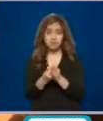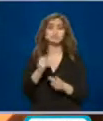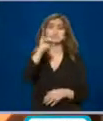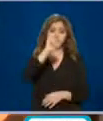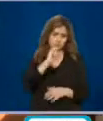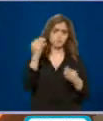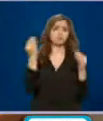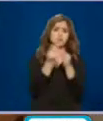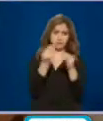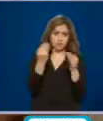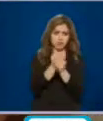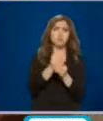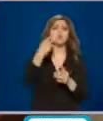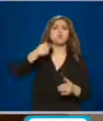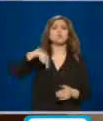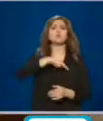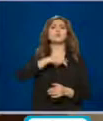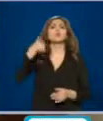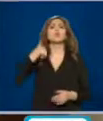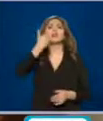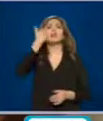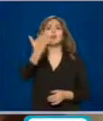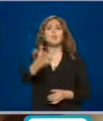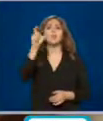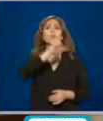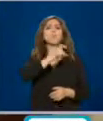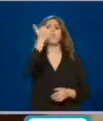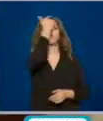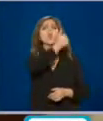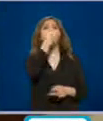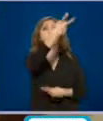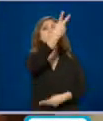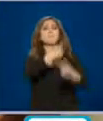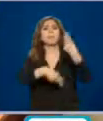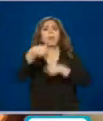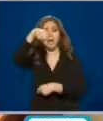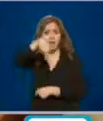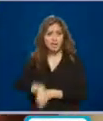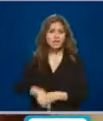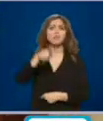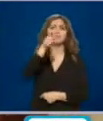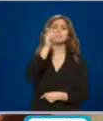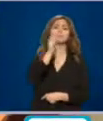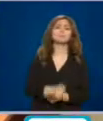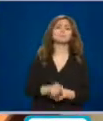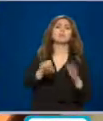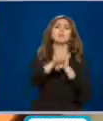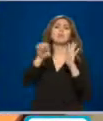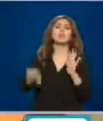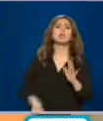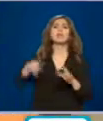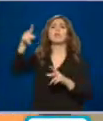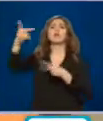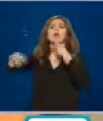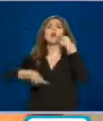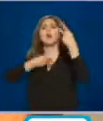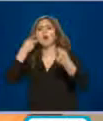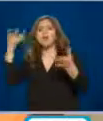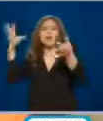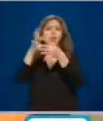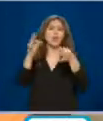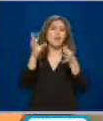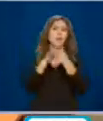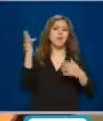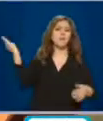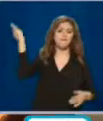sí, lo que intentamos aquí precisamente es de pues, echar abajo todos estos mitos que hay alrededor